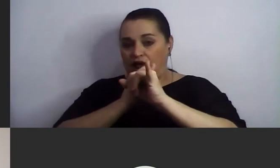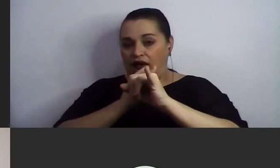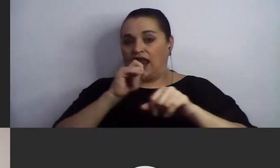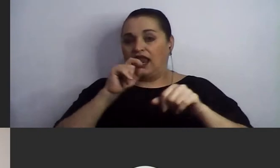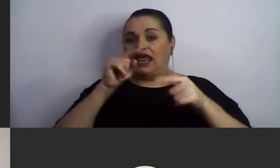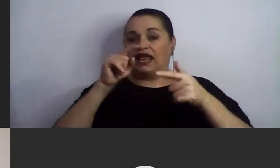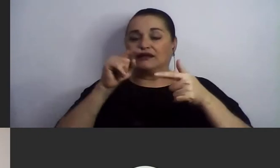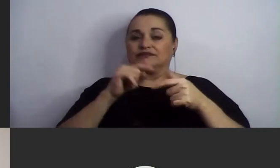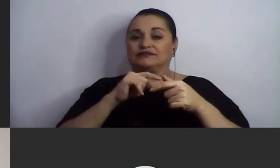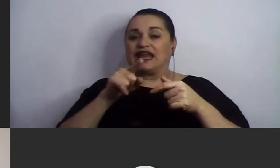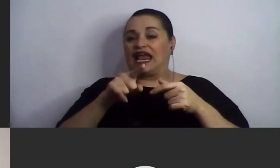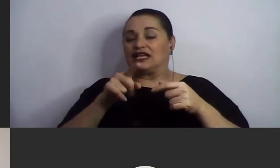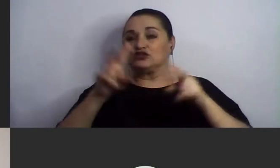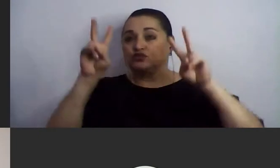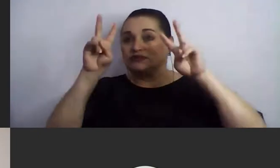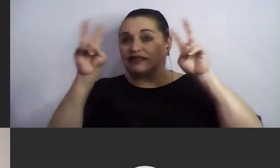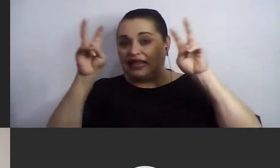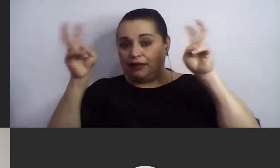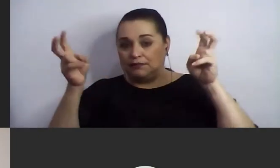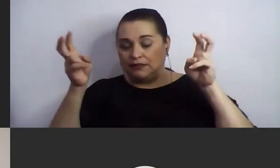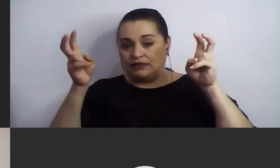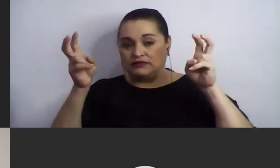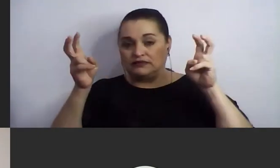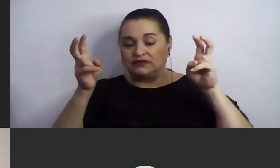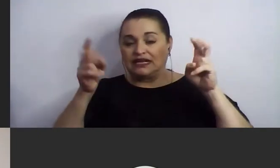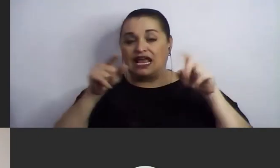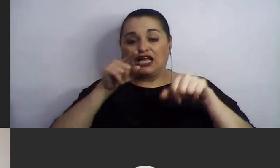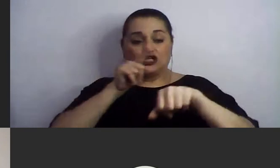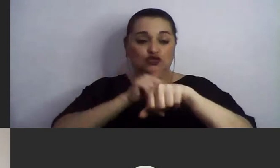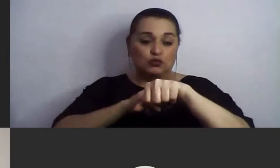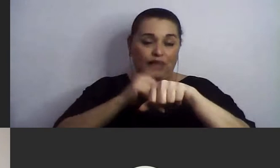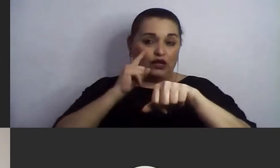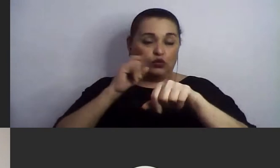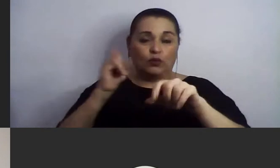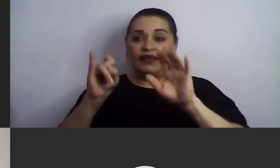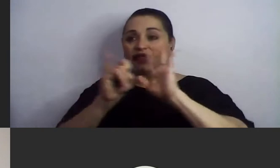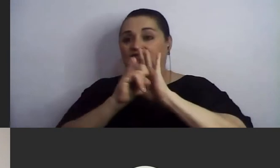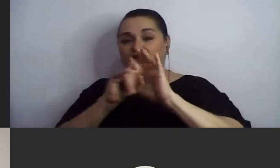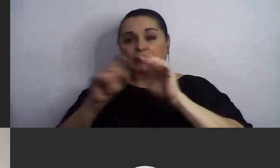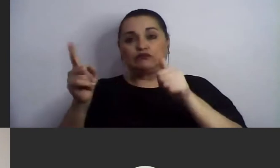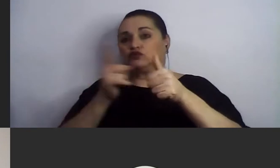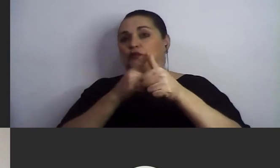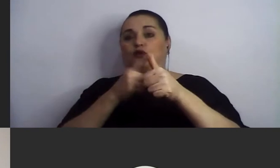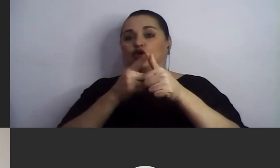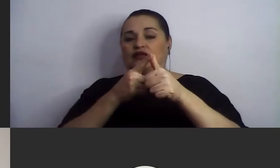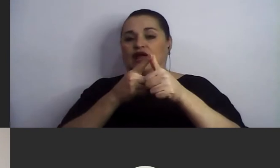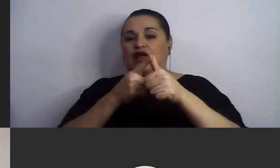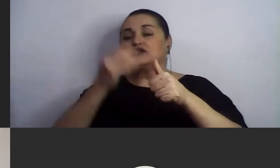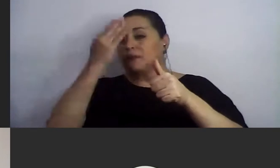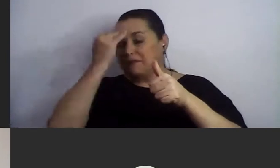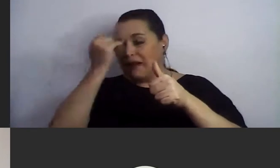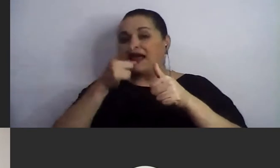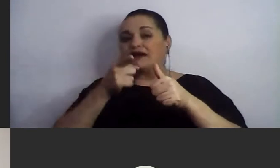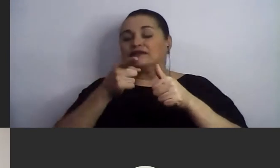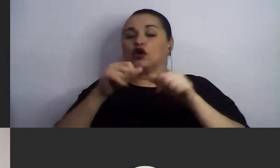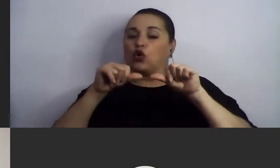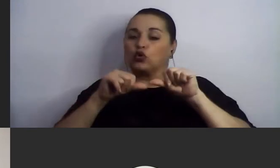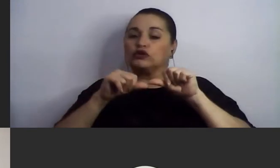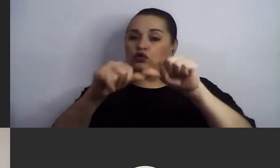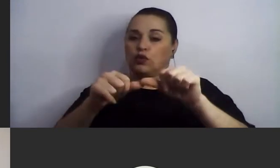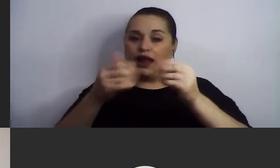los temas verdad que en su momento identificamos como prioritarios para precisamente continuar